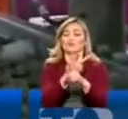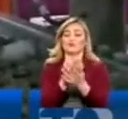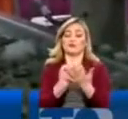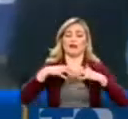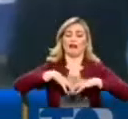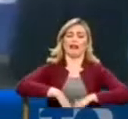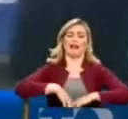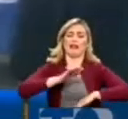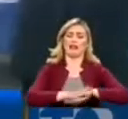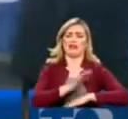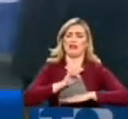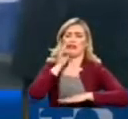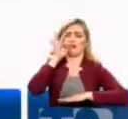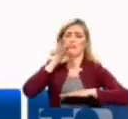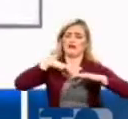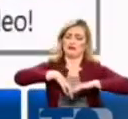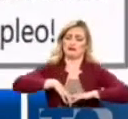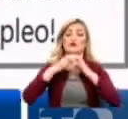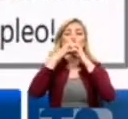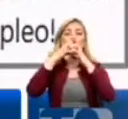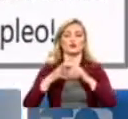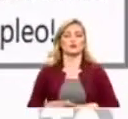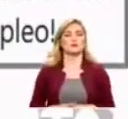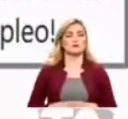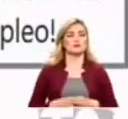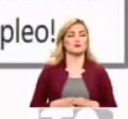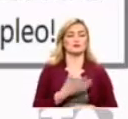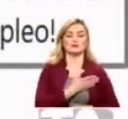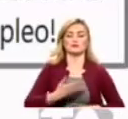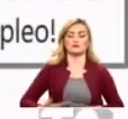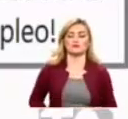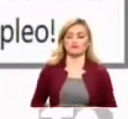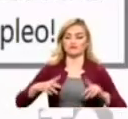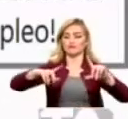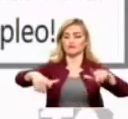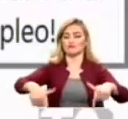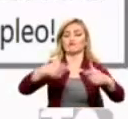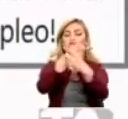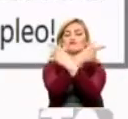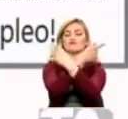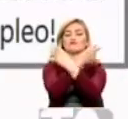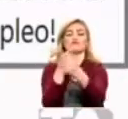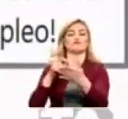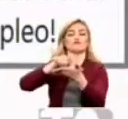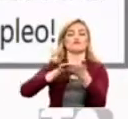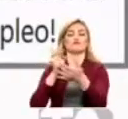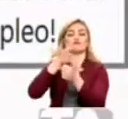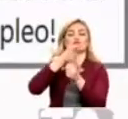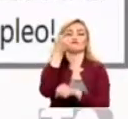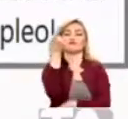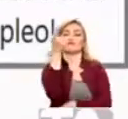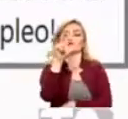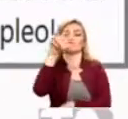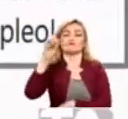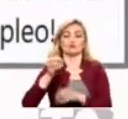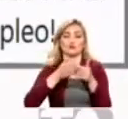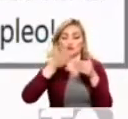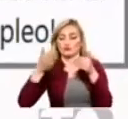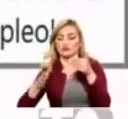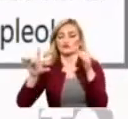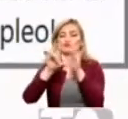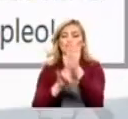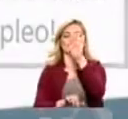por la pandemia del coronavirus. El presidente Lenín Moreno, a través de su cuenta de Twitter, anunció que firmó el decreto 1130 para la extensión de la